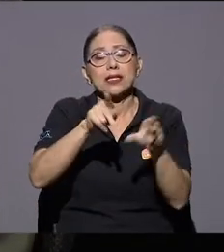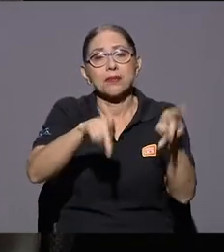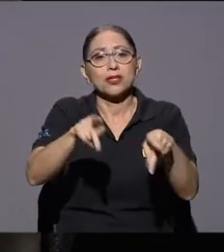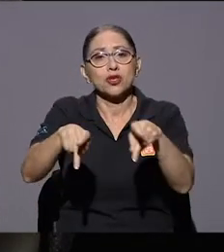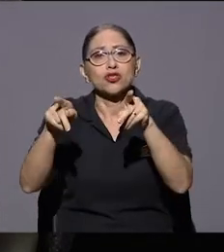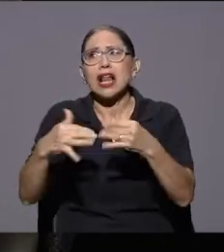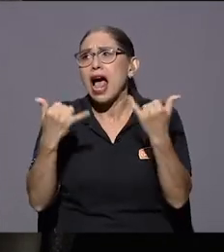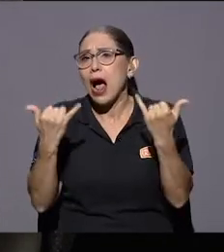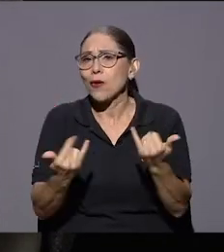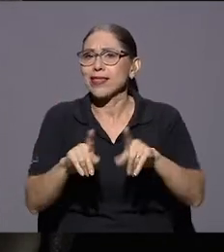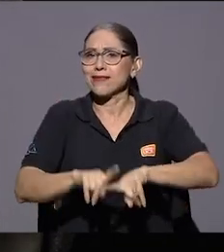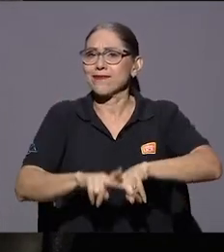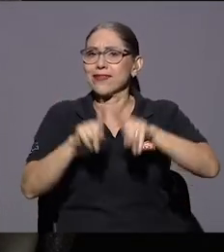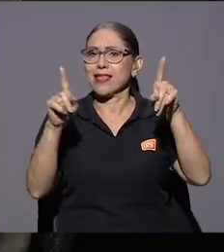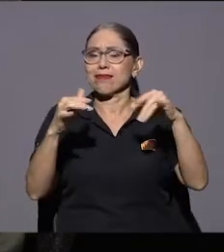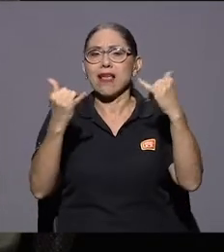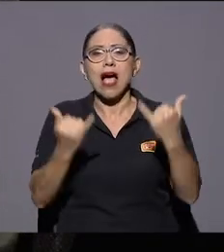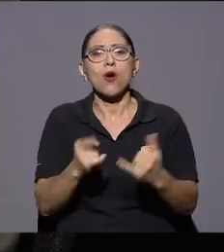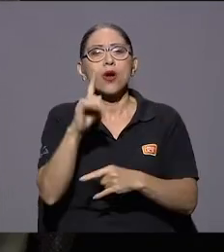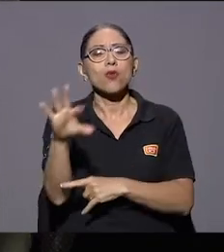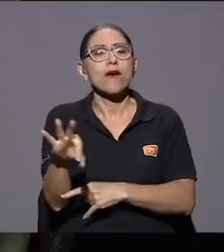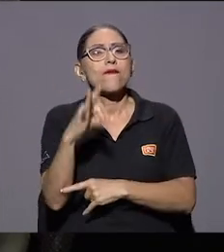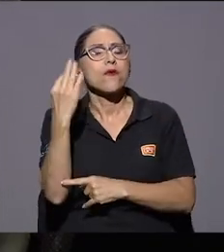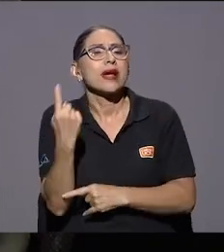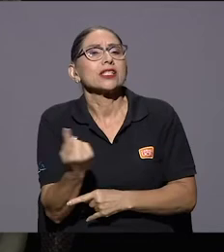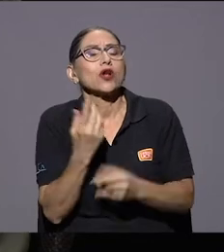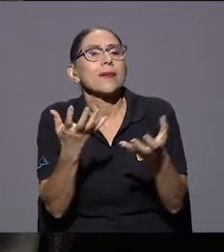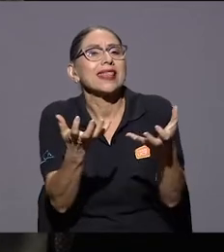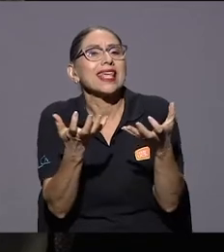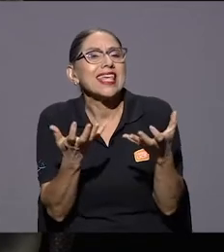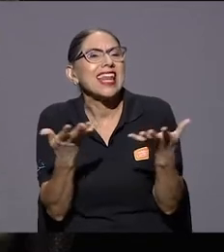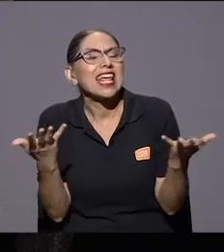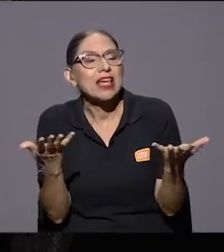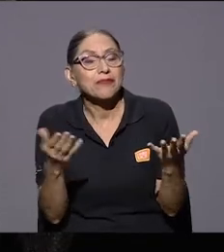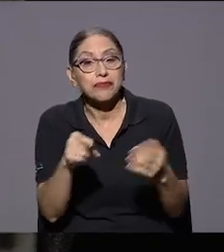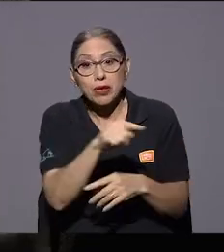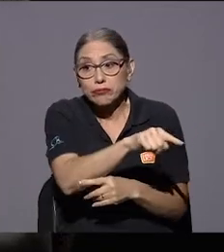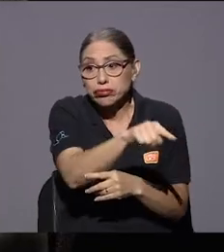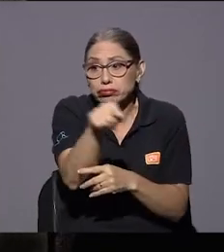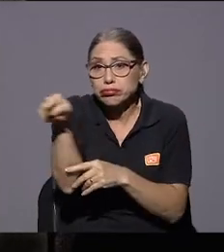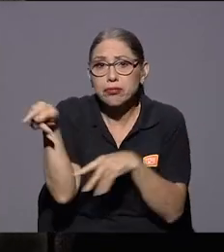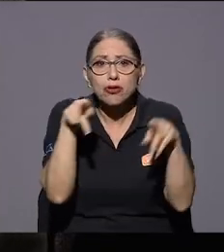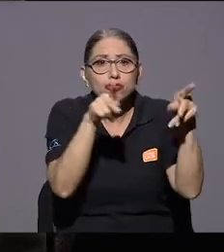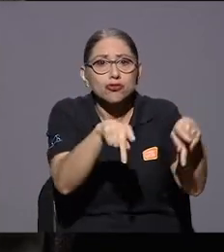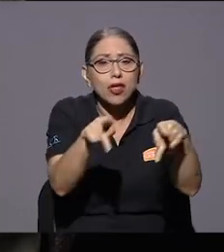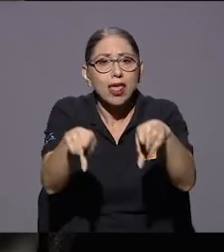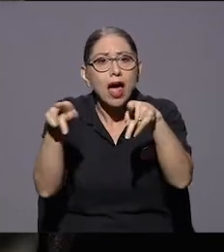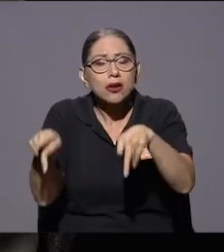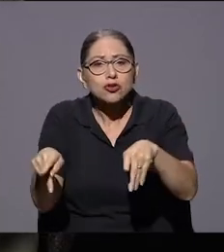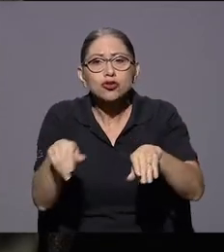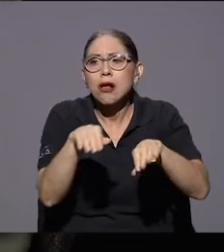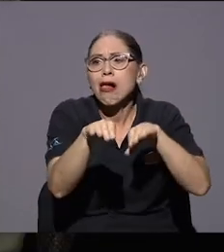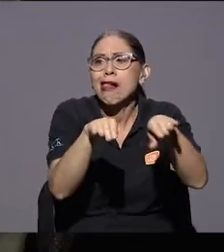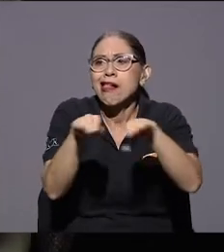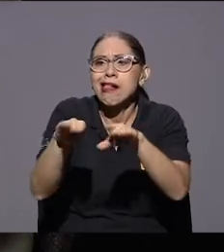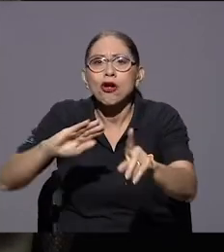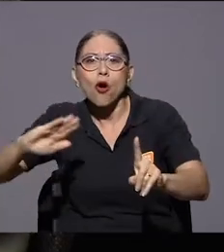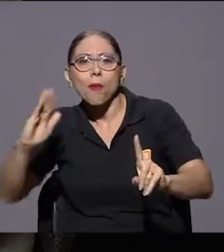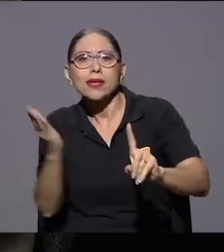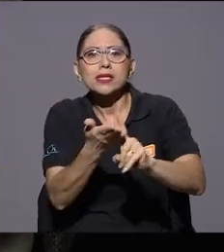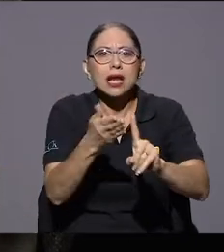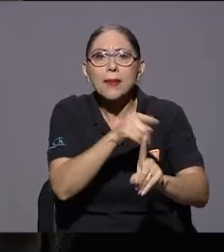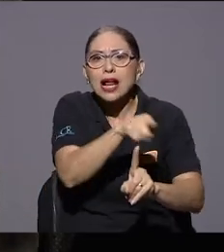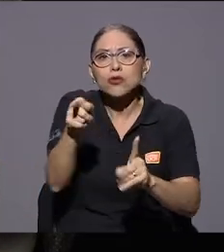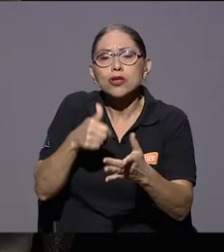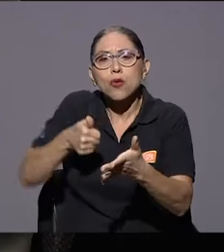que solamente lo que busca es convencer a ese conjunto de ciudadanos para que voten por una